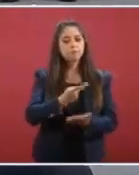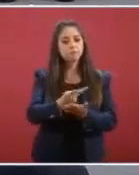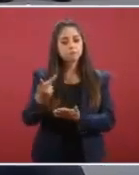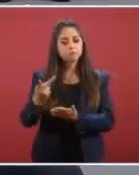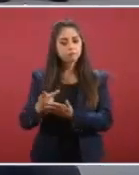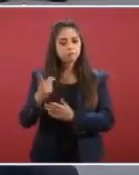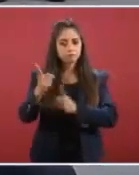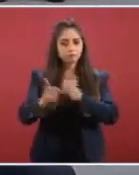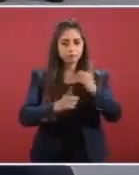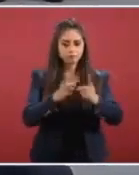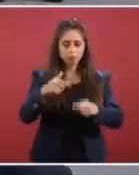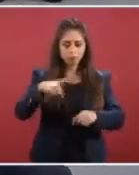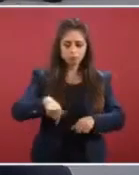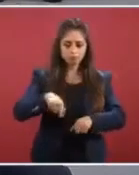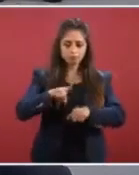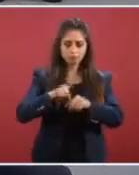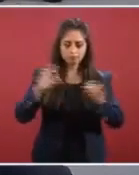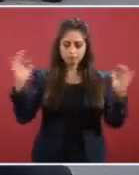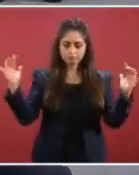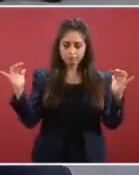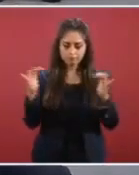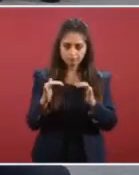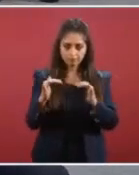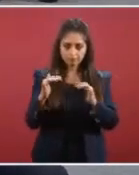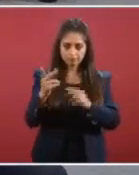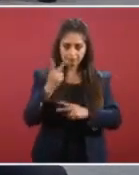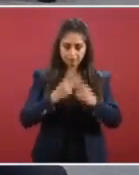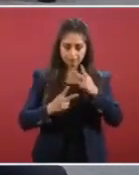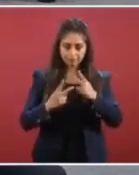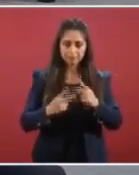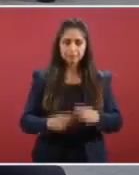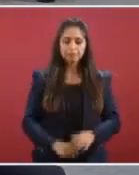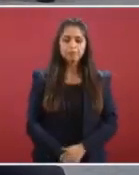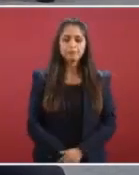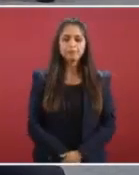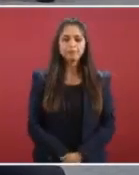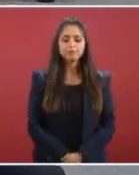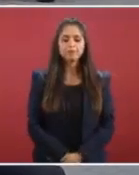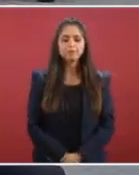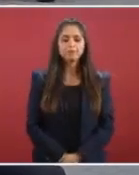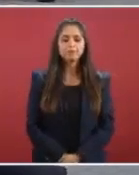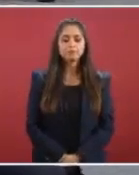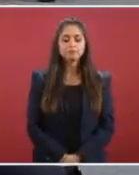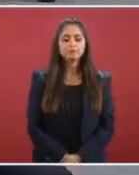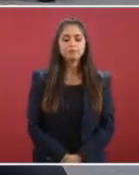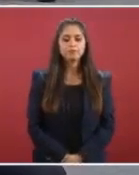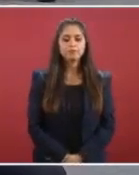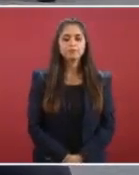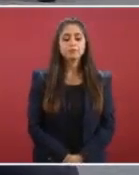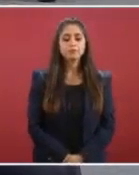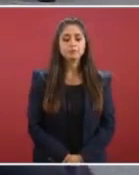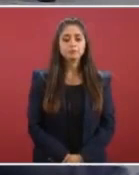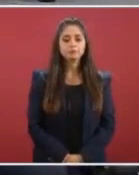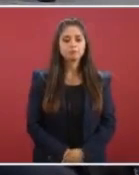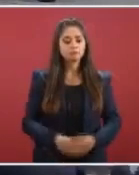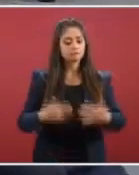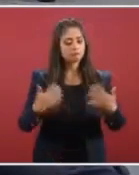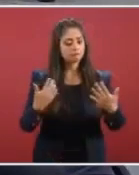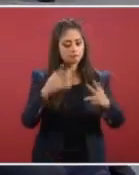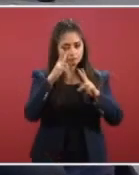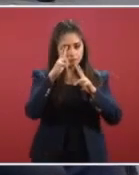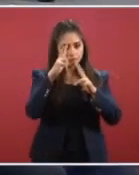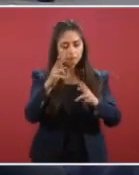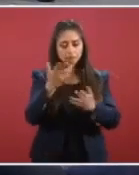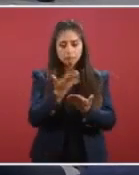los asistentes que están ahora acompañándonos. Es un honor para mí estar aquí con todos ustedes recibiendo este